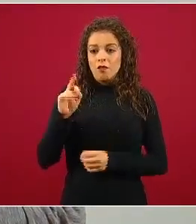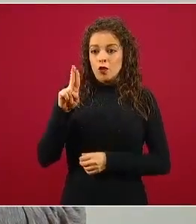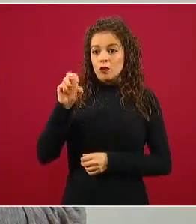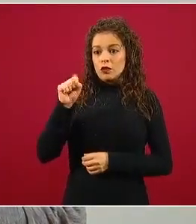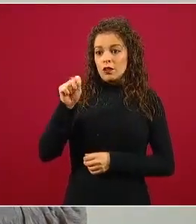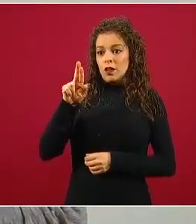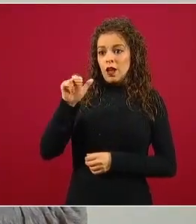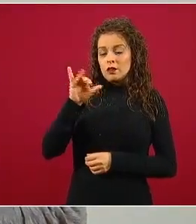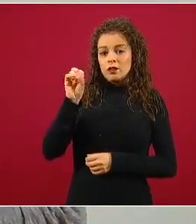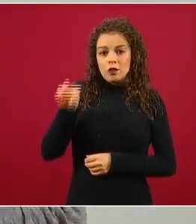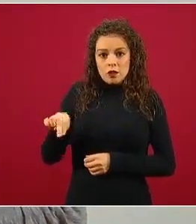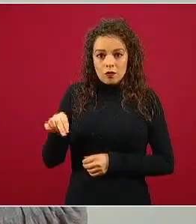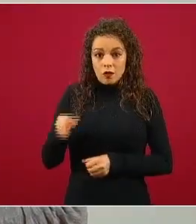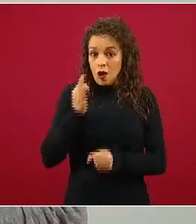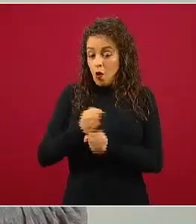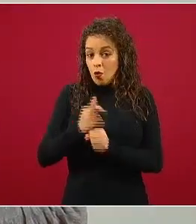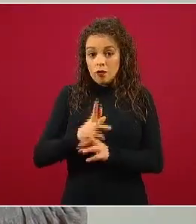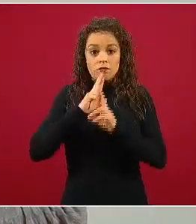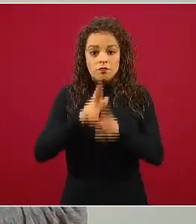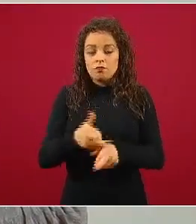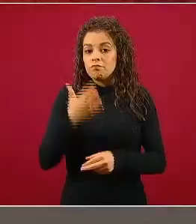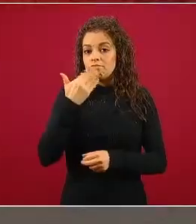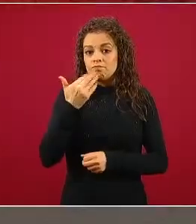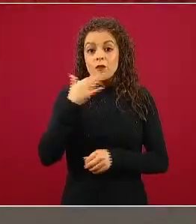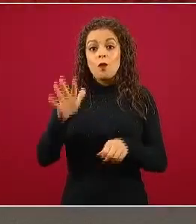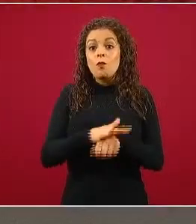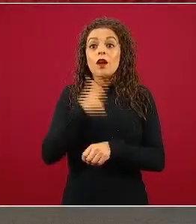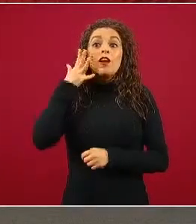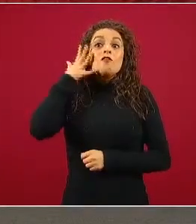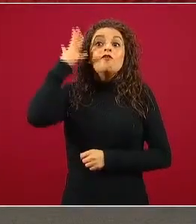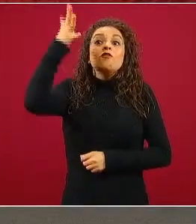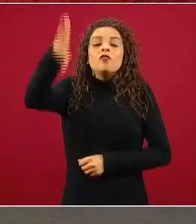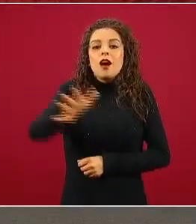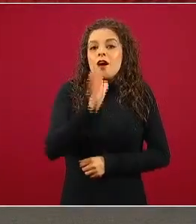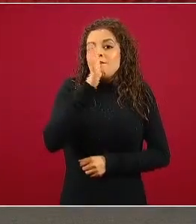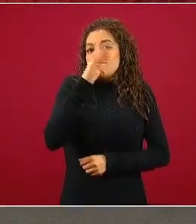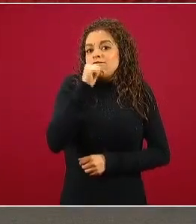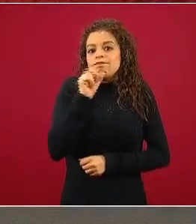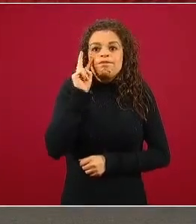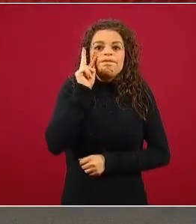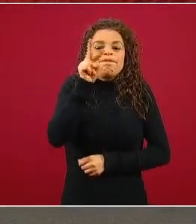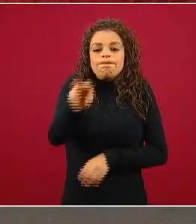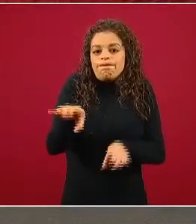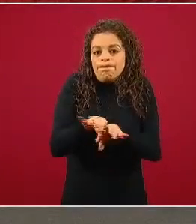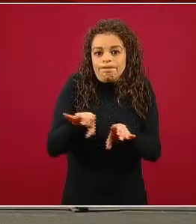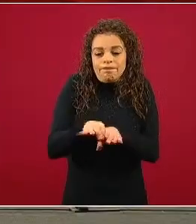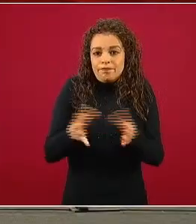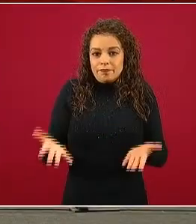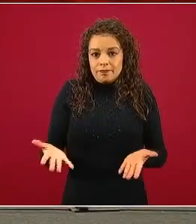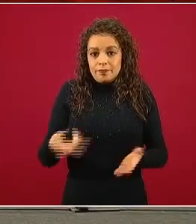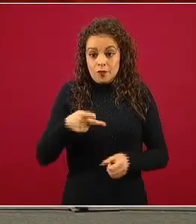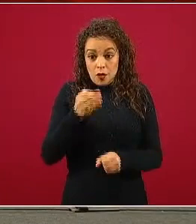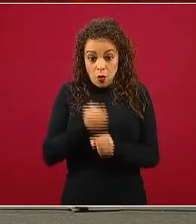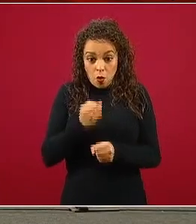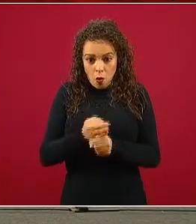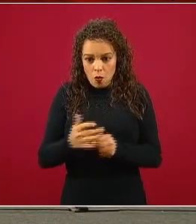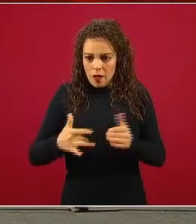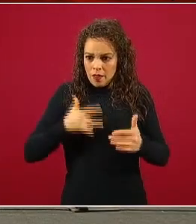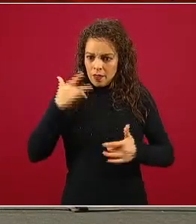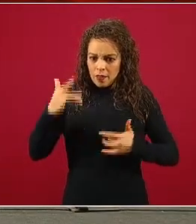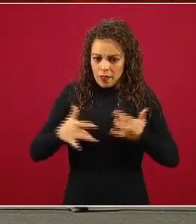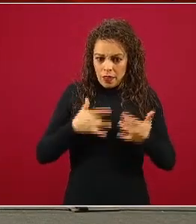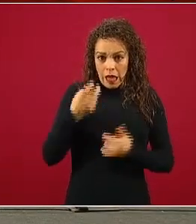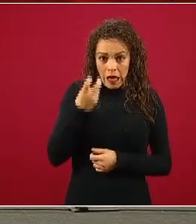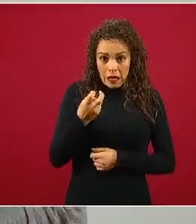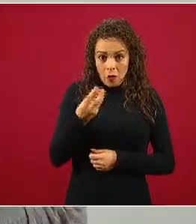que no tenemos ahorita las respuestas, no podemos ver el futuro, y simplemente si estamos experimentando mucho